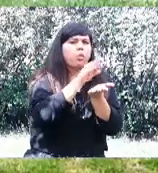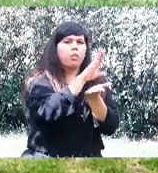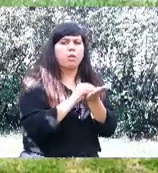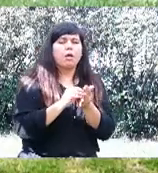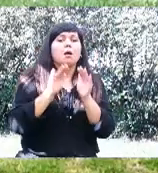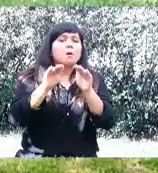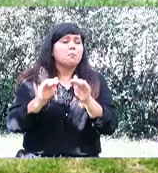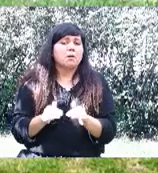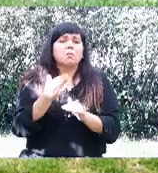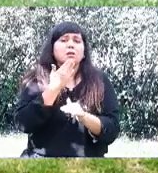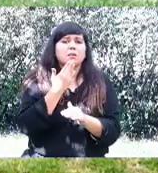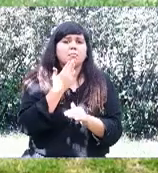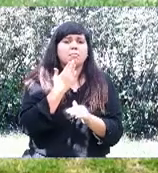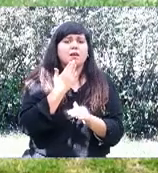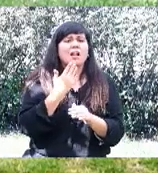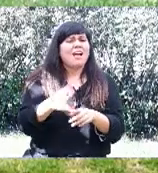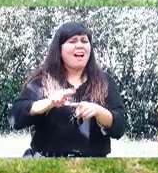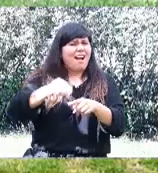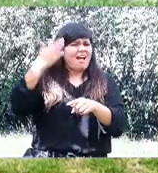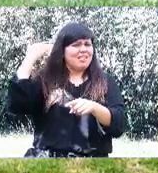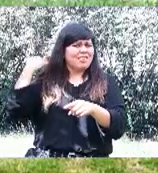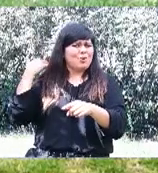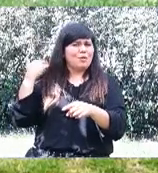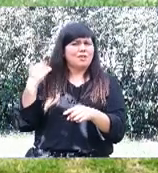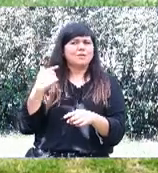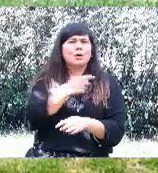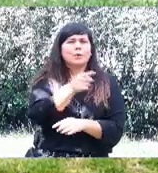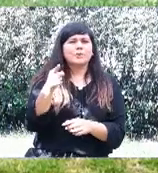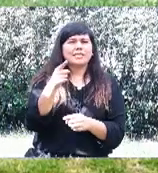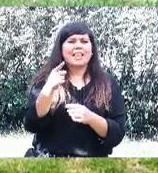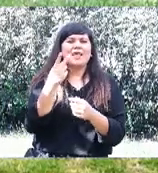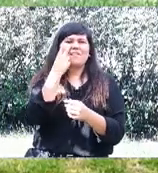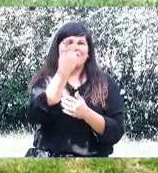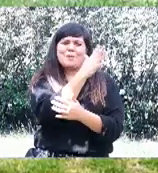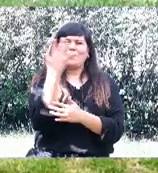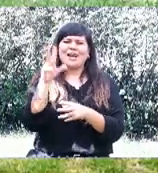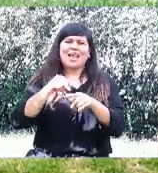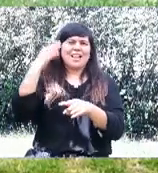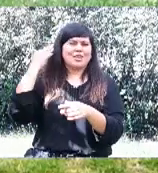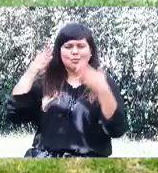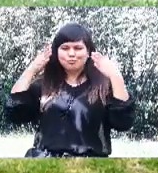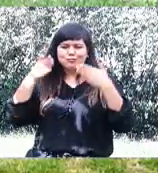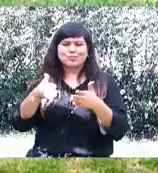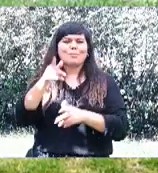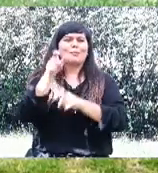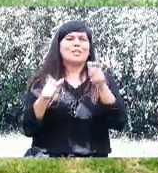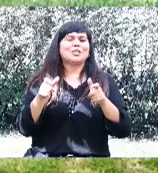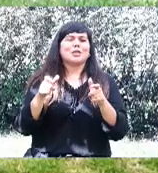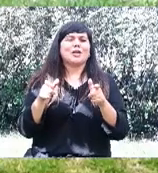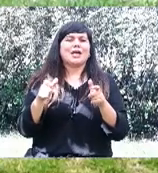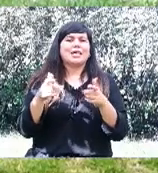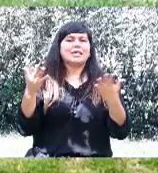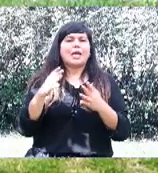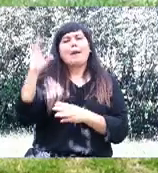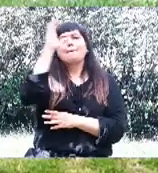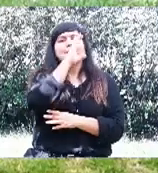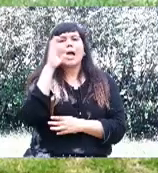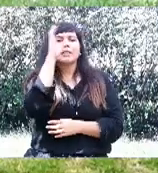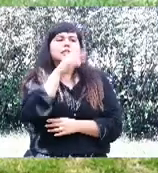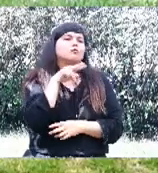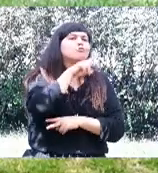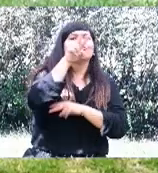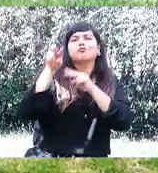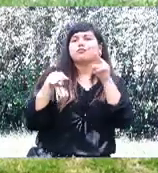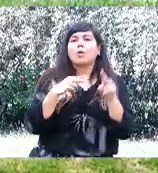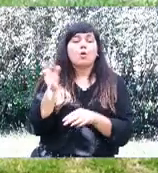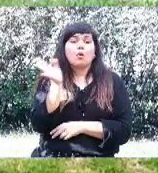lo mismo mucho muchas áreas verdes antiguas si ustedes se ponen a ver parques antiguos están enfocados en que la gente vaya a pasear nada más que